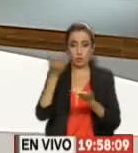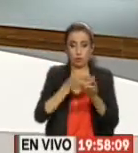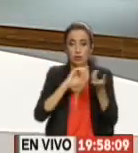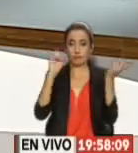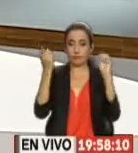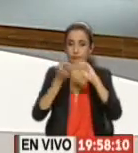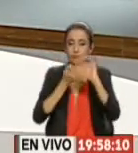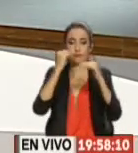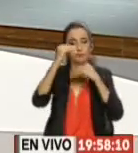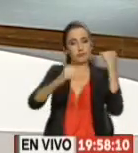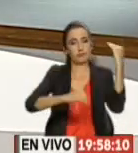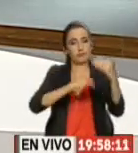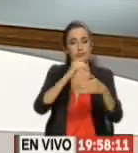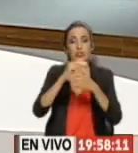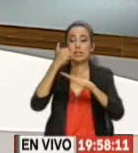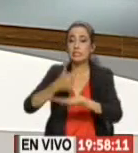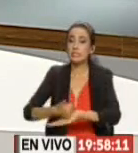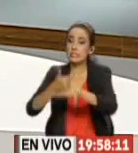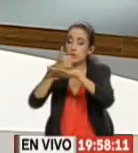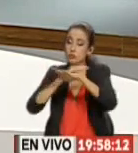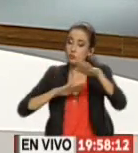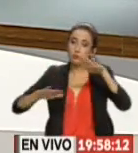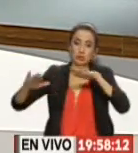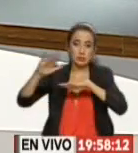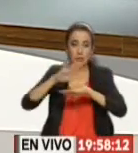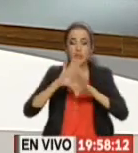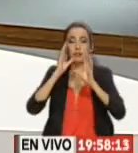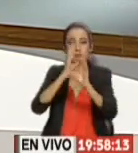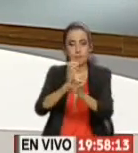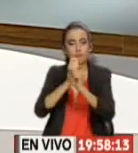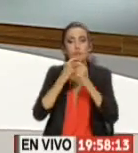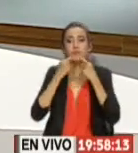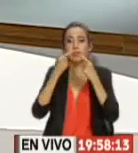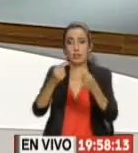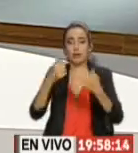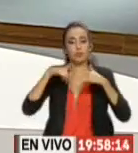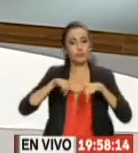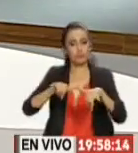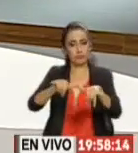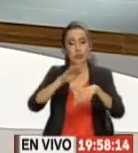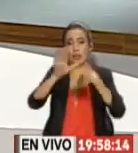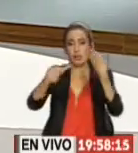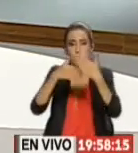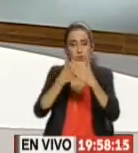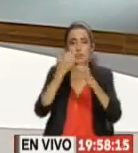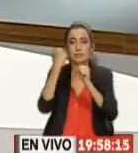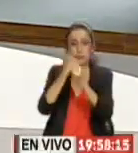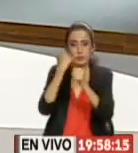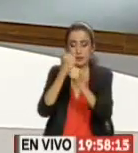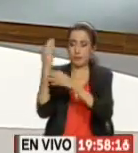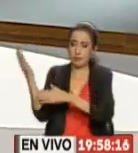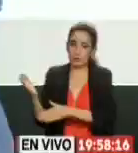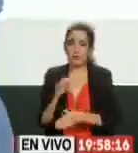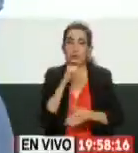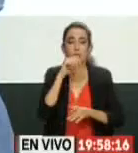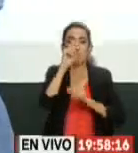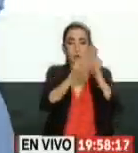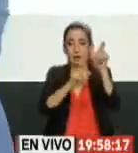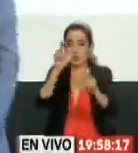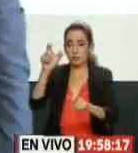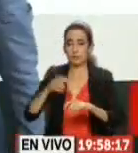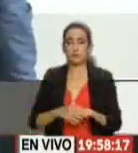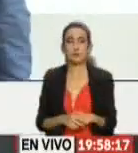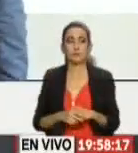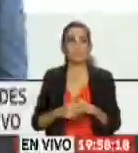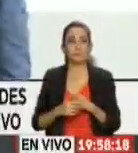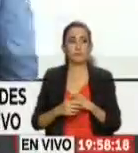cargo. El virtual burgomaestre de la capital aseguró que dará continuidad a las obras en favor de la ciudadanía. En